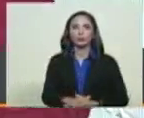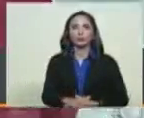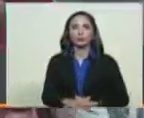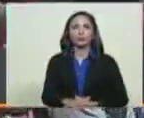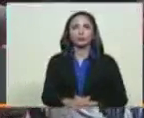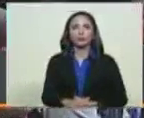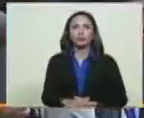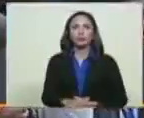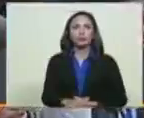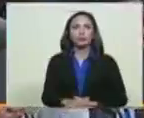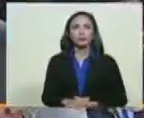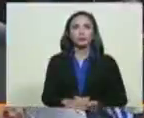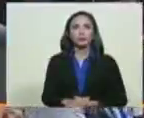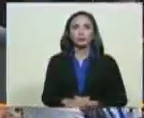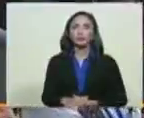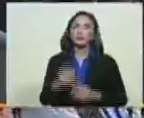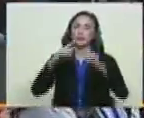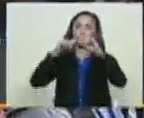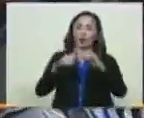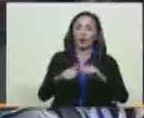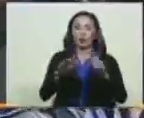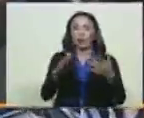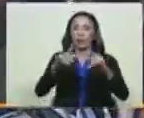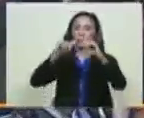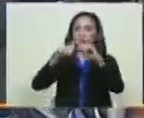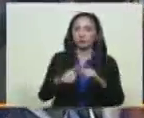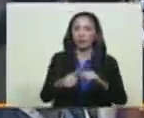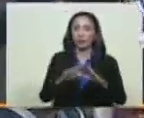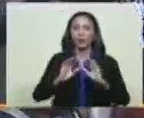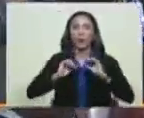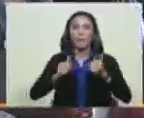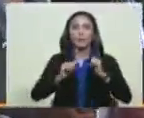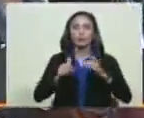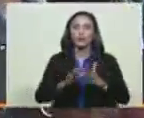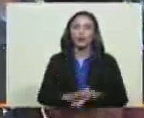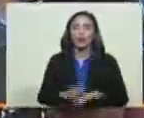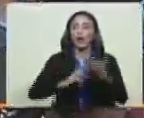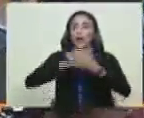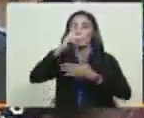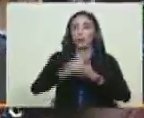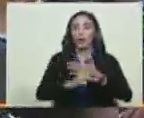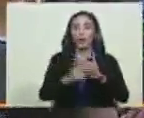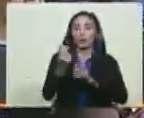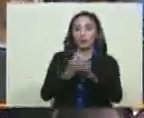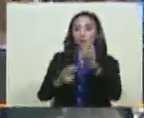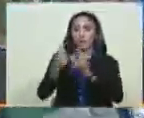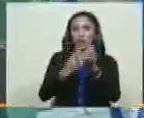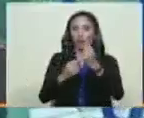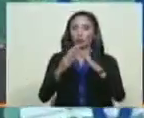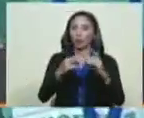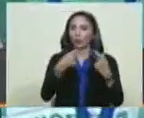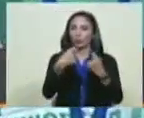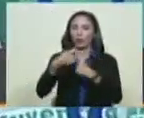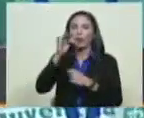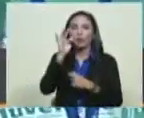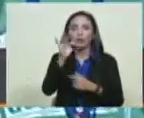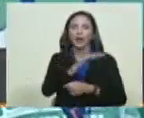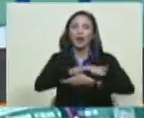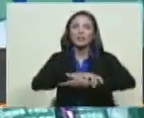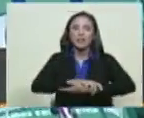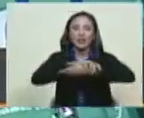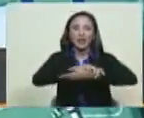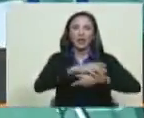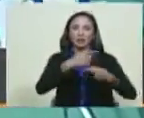puedo decir que ya hemos arrancado el plan de recaudación de los tributos de los impuestos